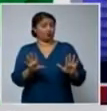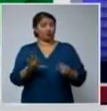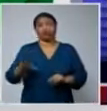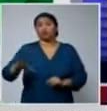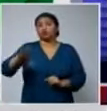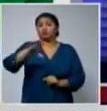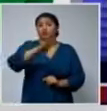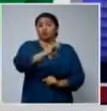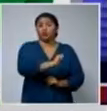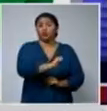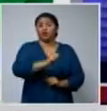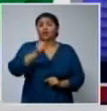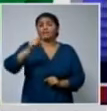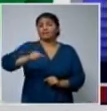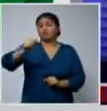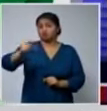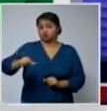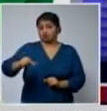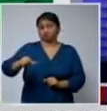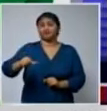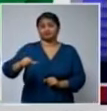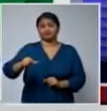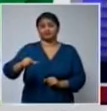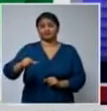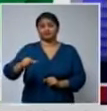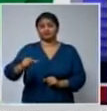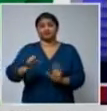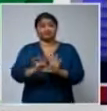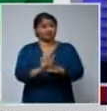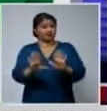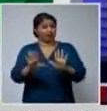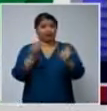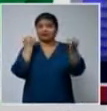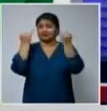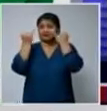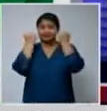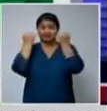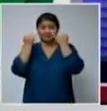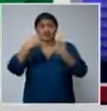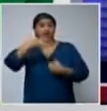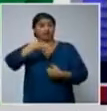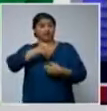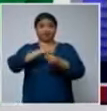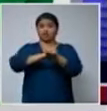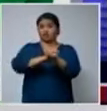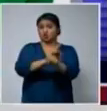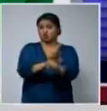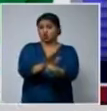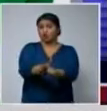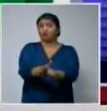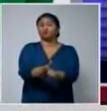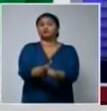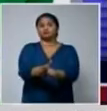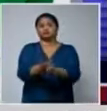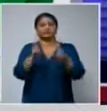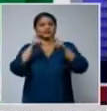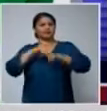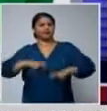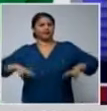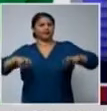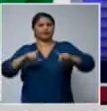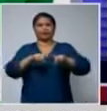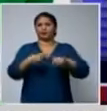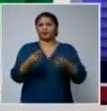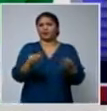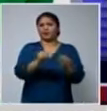personas que se están diagnosticando en Cuba como consecuencia de una transmisión autóctona,